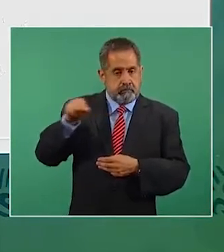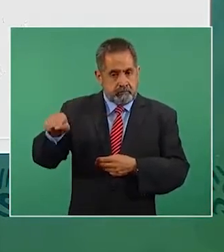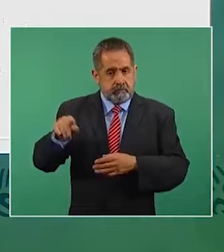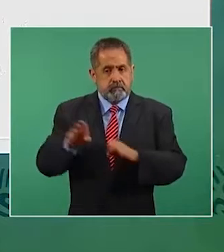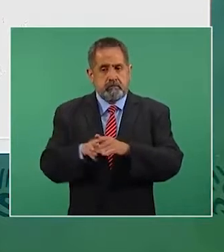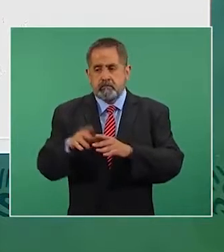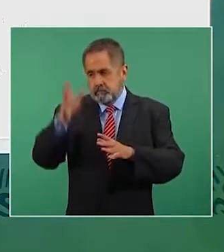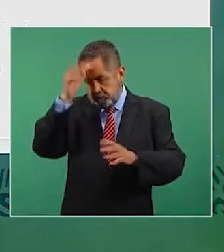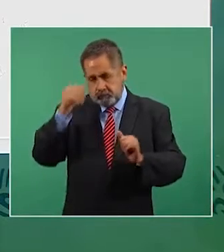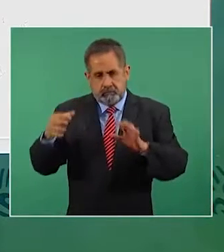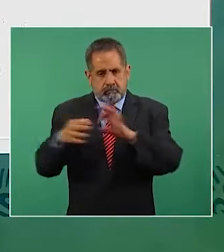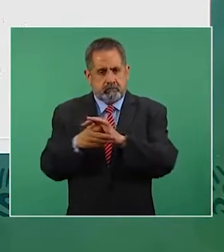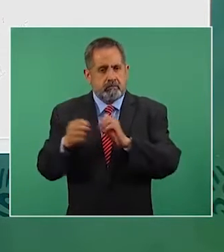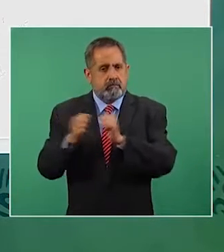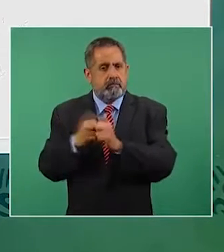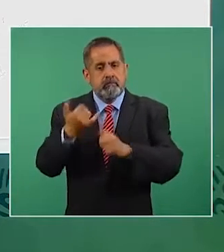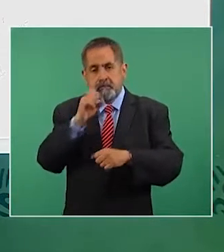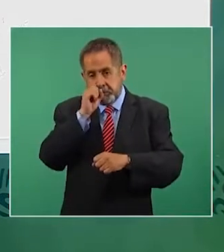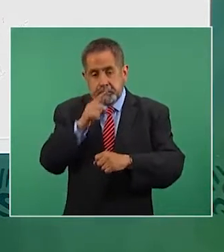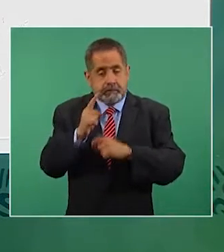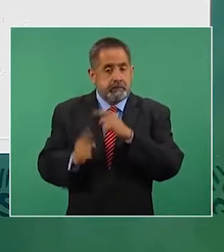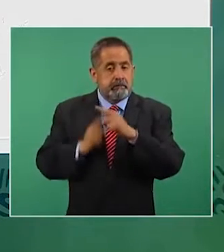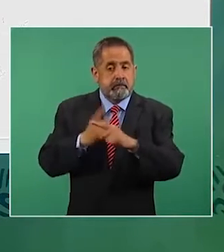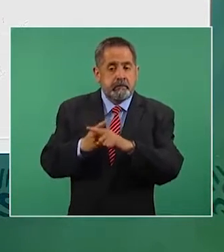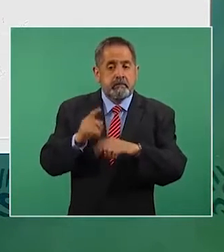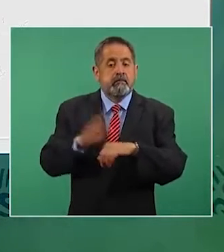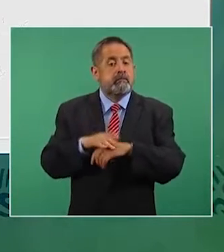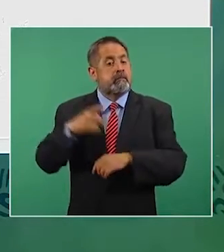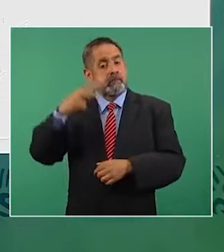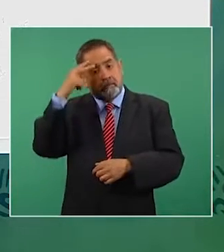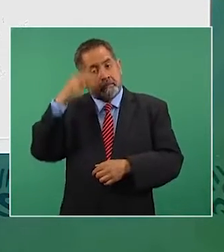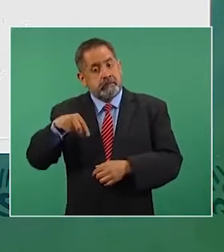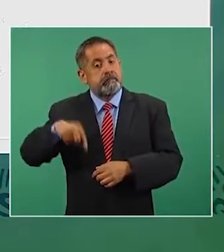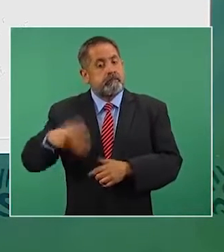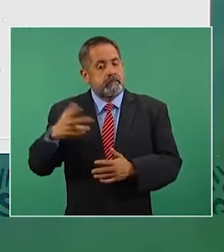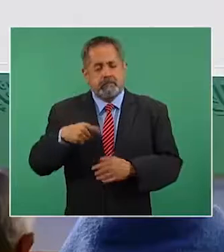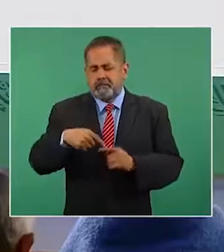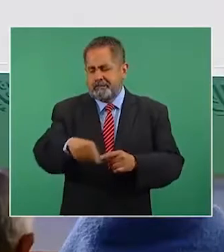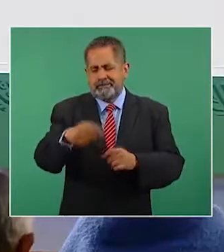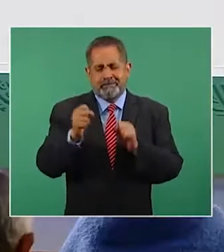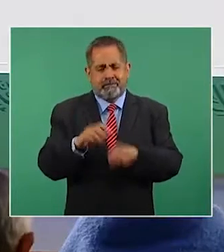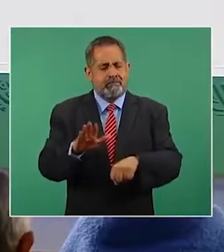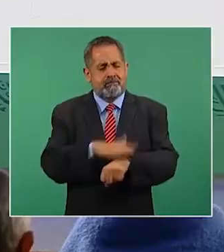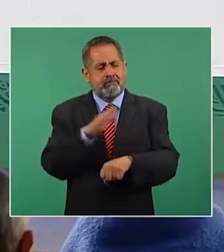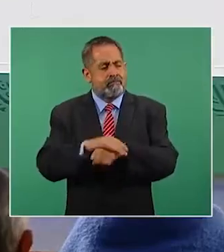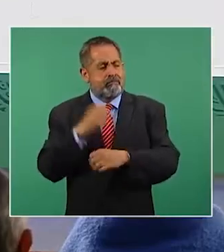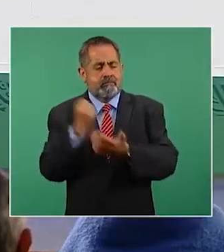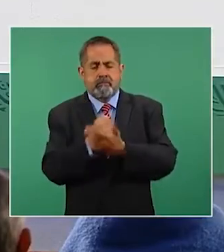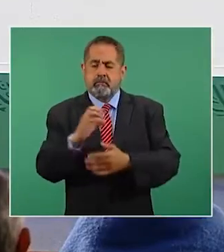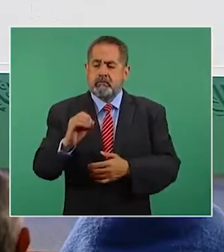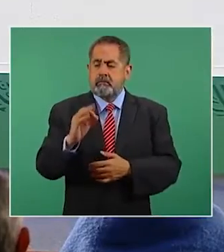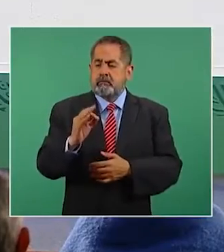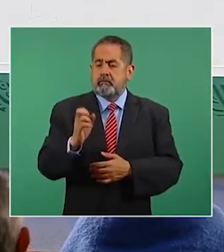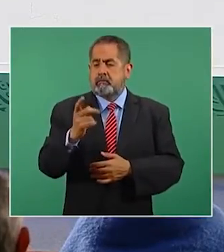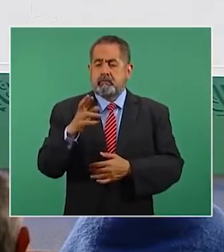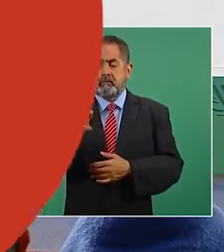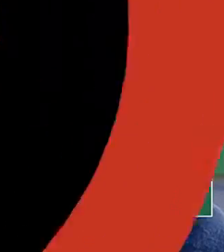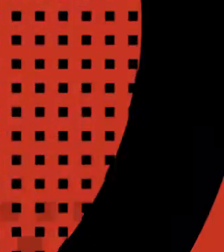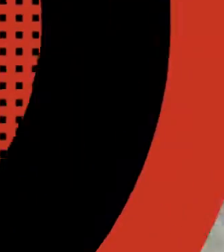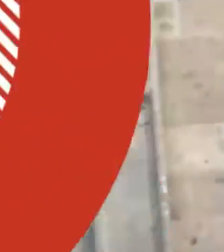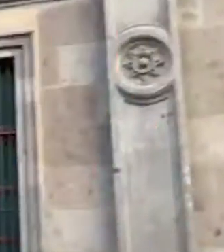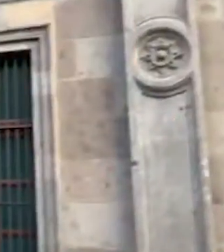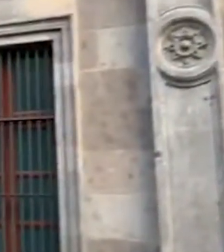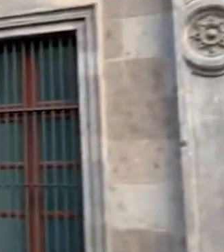por el convenio con Serum, y además porque está México por aprobar, muy seguramente Cofepris, la primera vacuna de origen